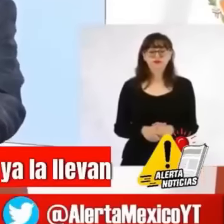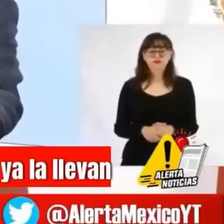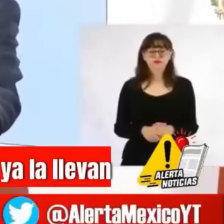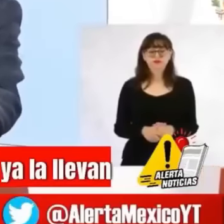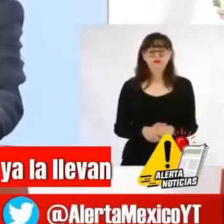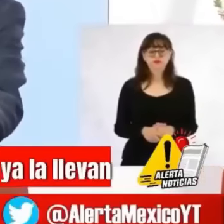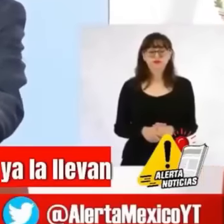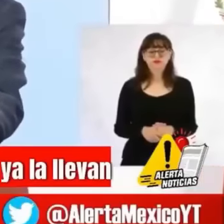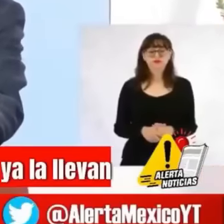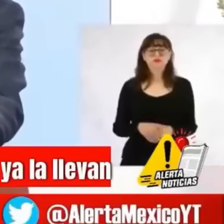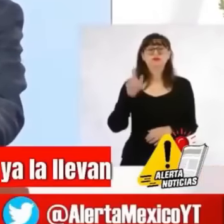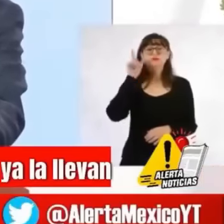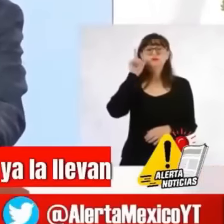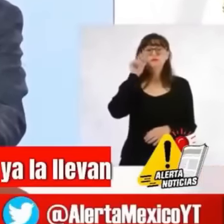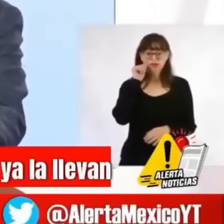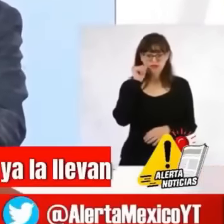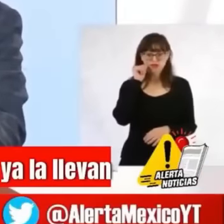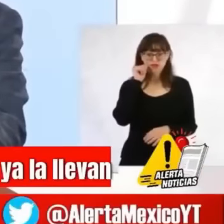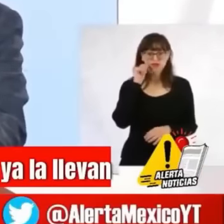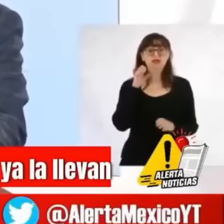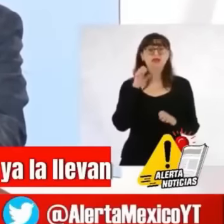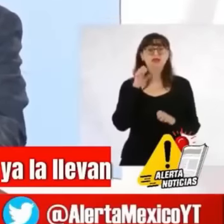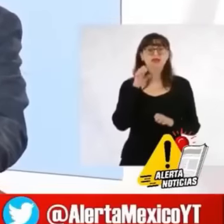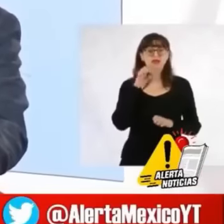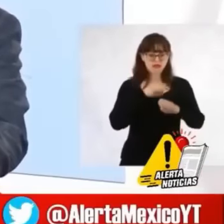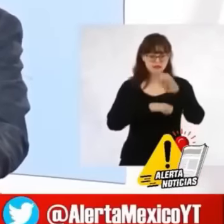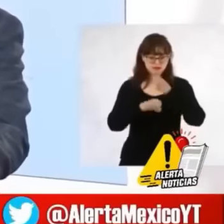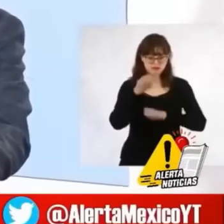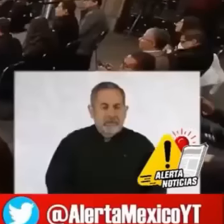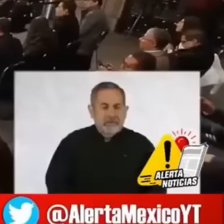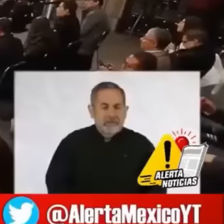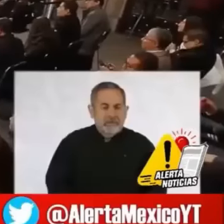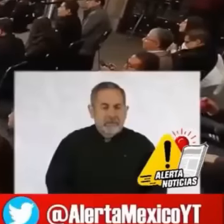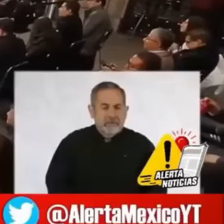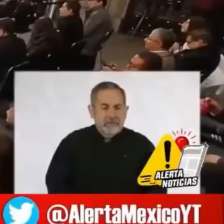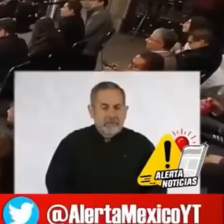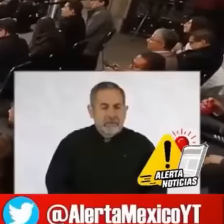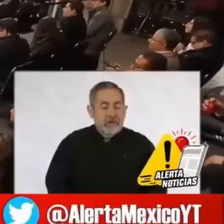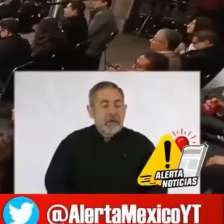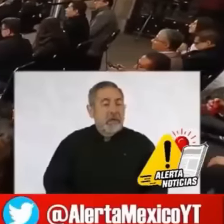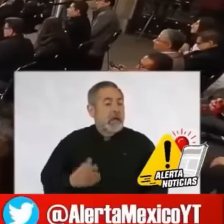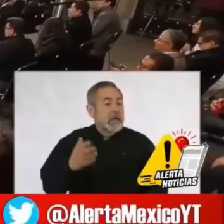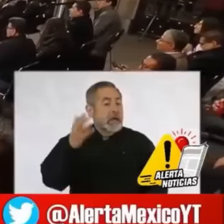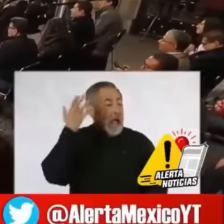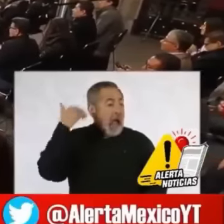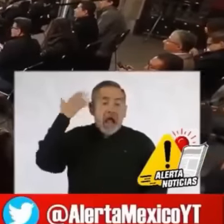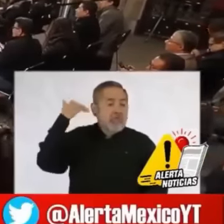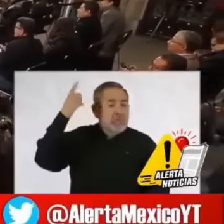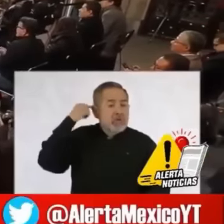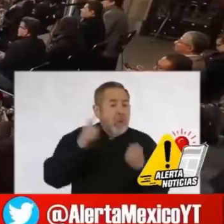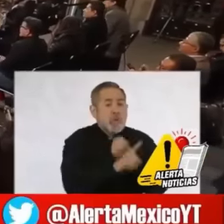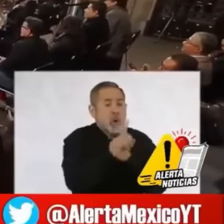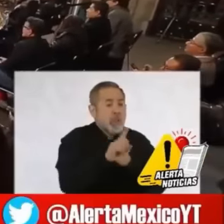lugar, dejándoles muy en claro que ya la llevan de perder. Esto no era problema antes.